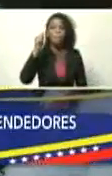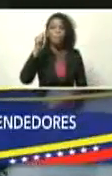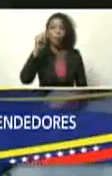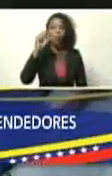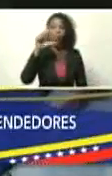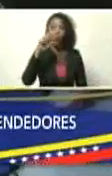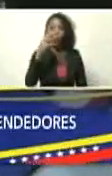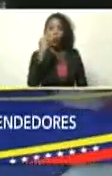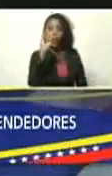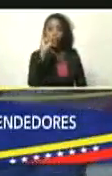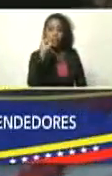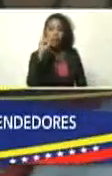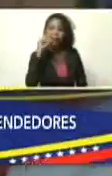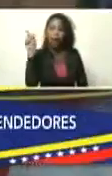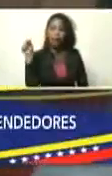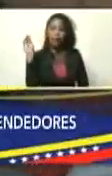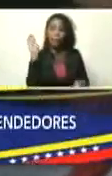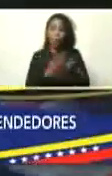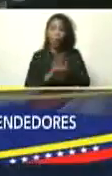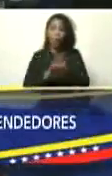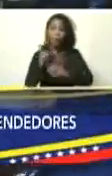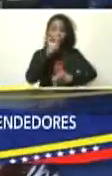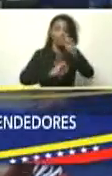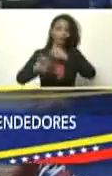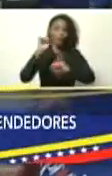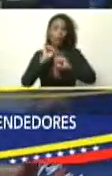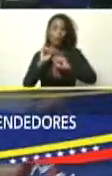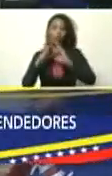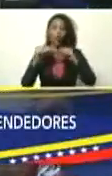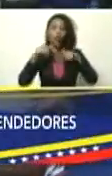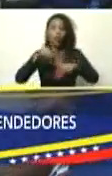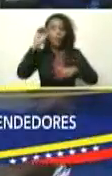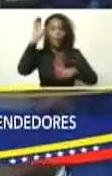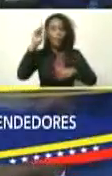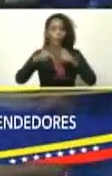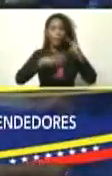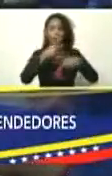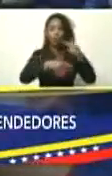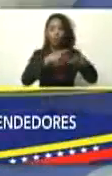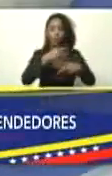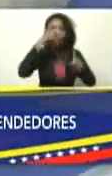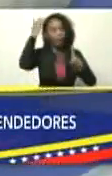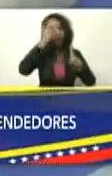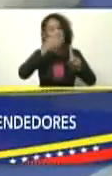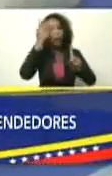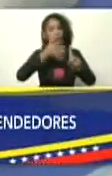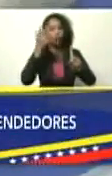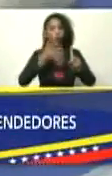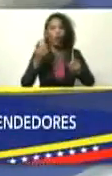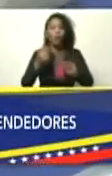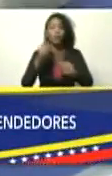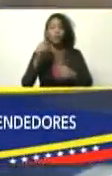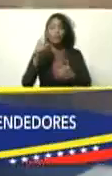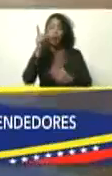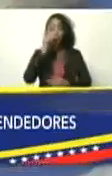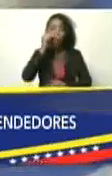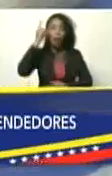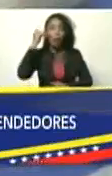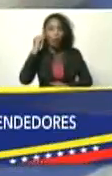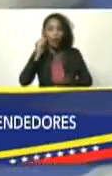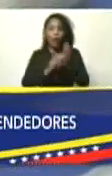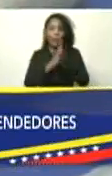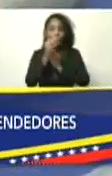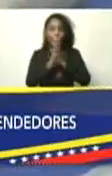Figueroa, pues se pone a la vanguardia en todo el país para el proceso de formación de los y las emprendedoras.